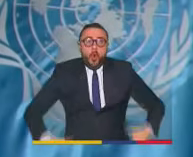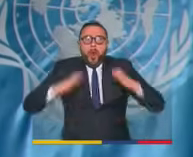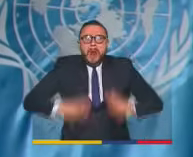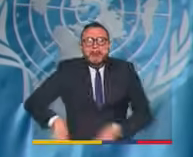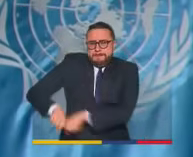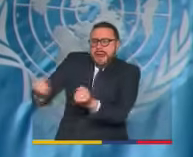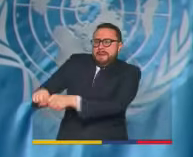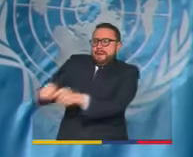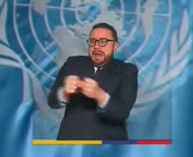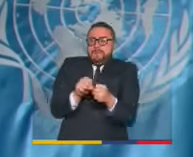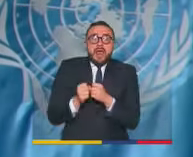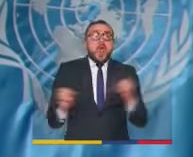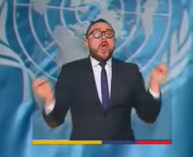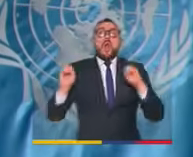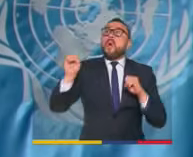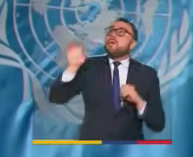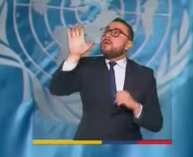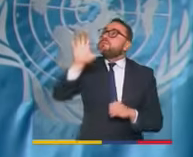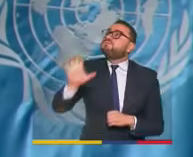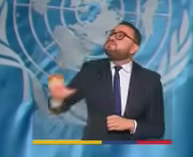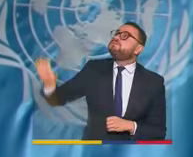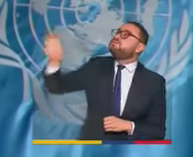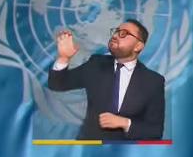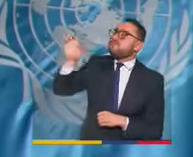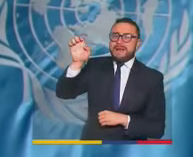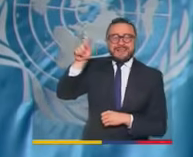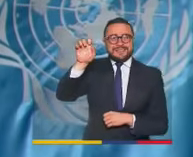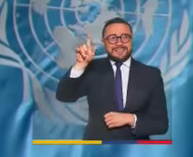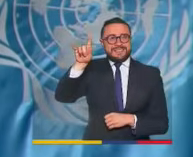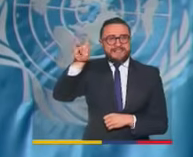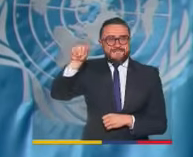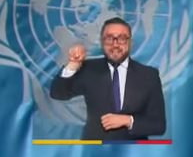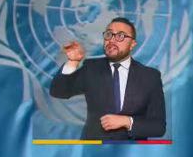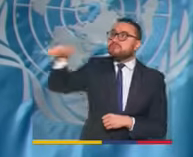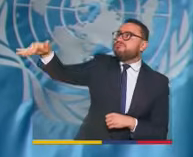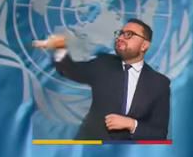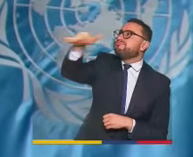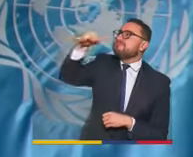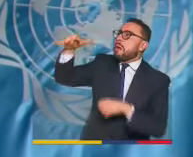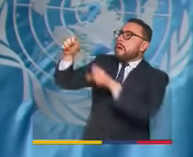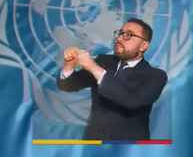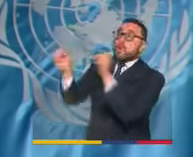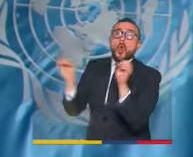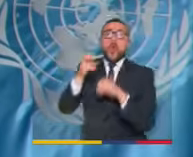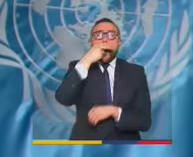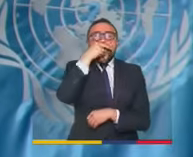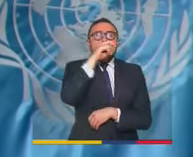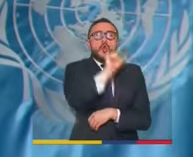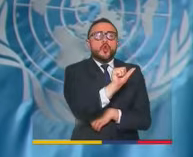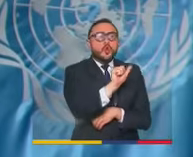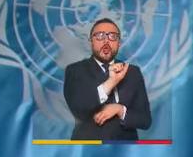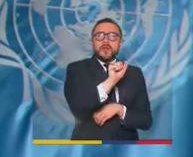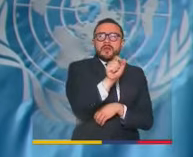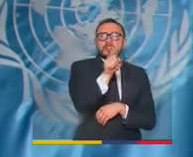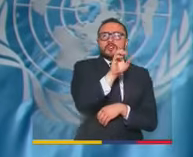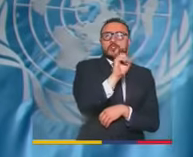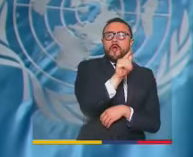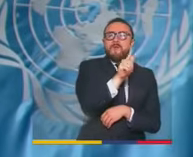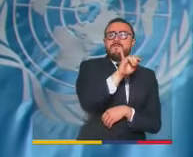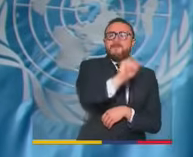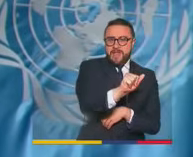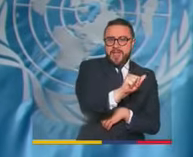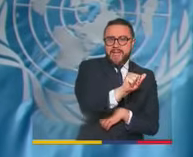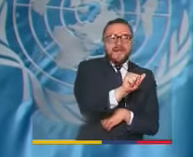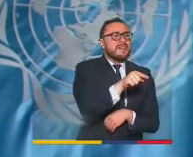eslavas hermanas, en Diana Sofía, nuestra niña que aquí cerca en Candelaria fue violada